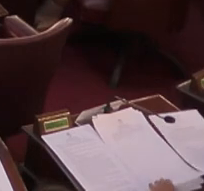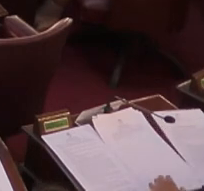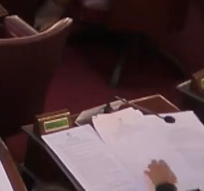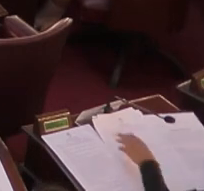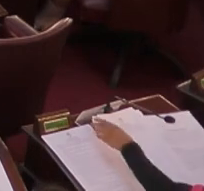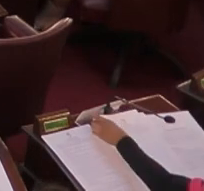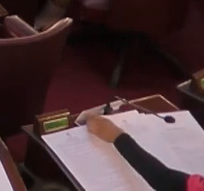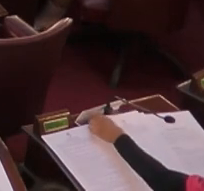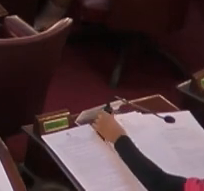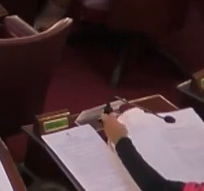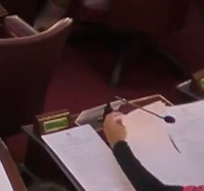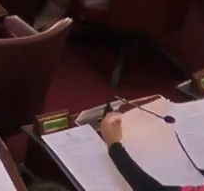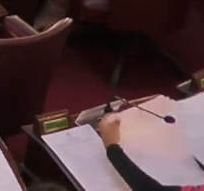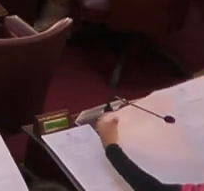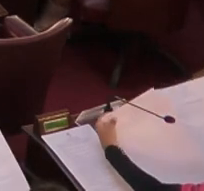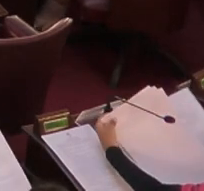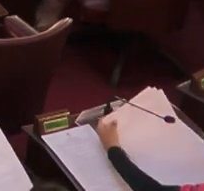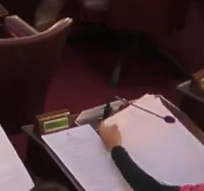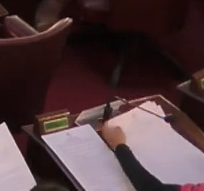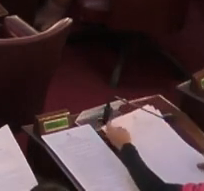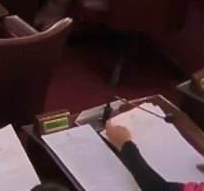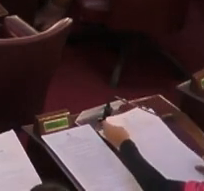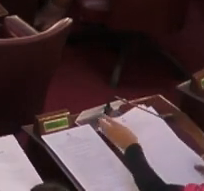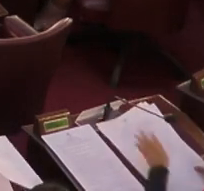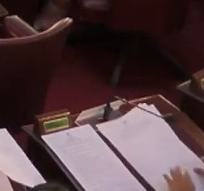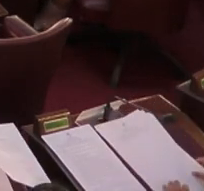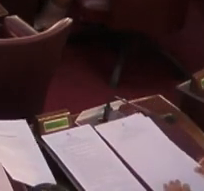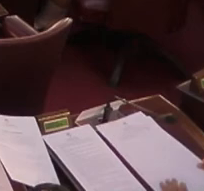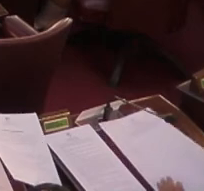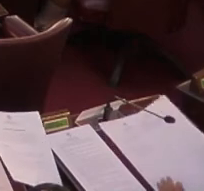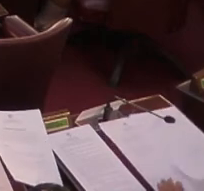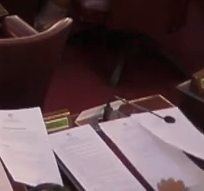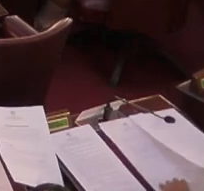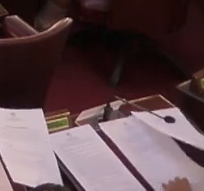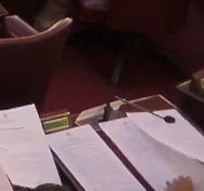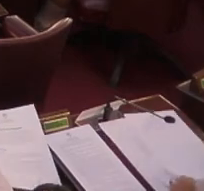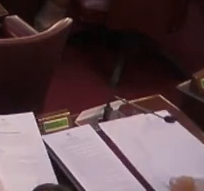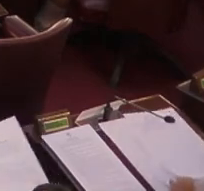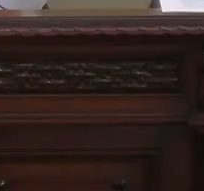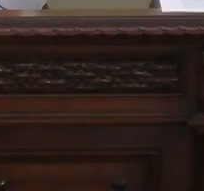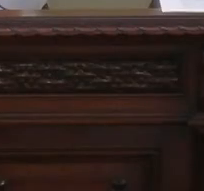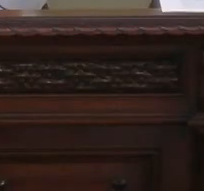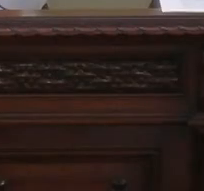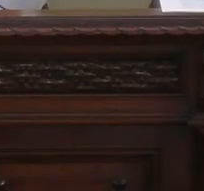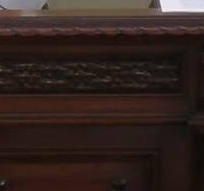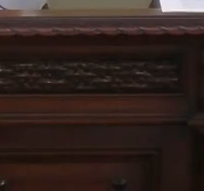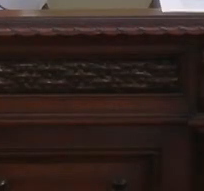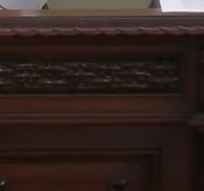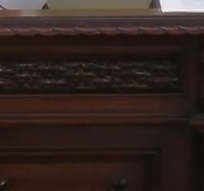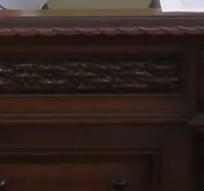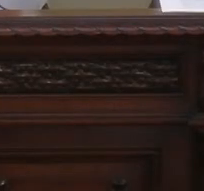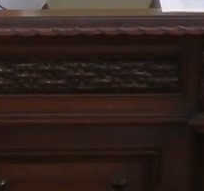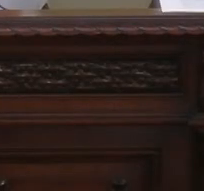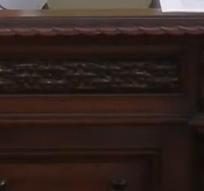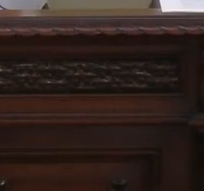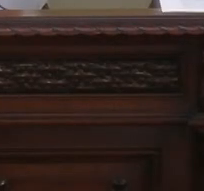¿Con qué se...? El proyecto de comunicación. La Cámara de Diputados de la provincia... Es el proyecto,